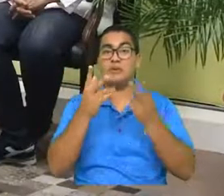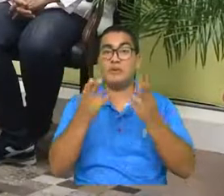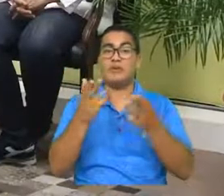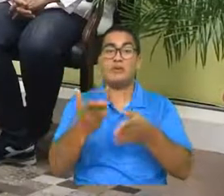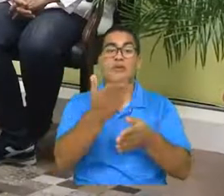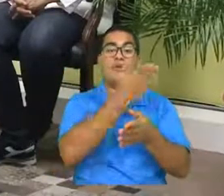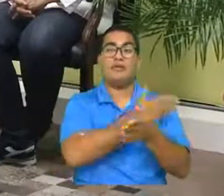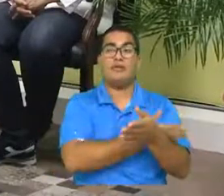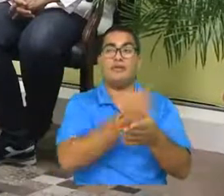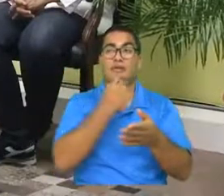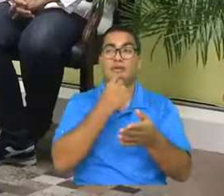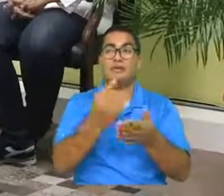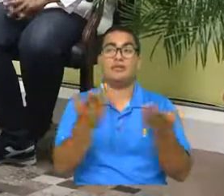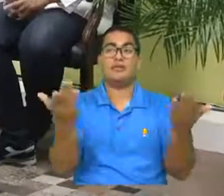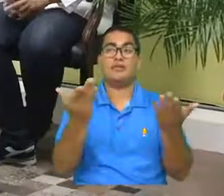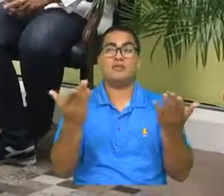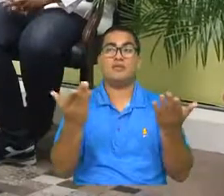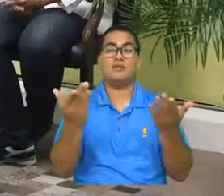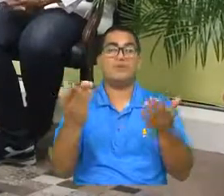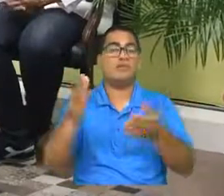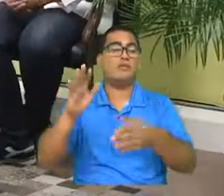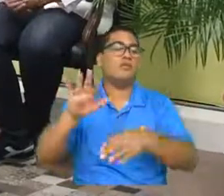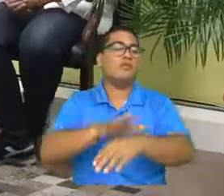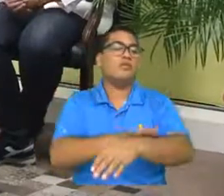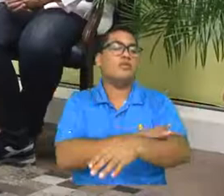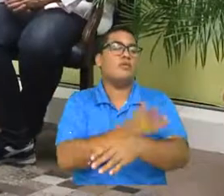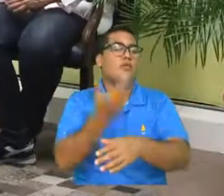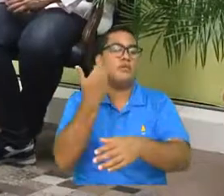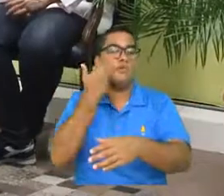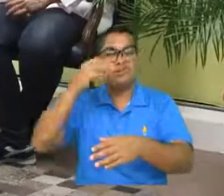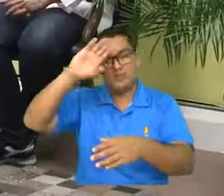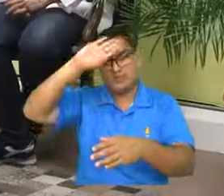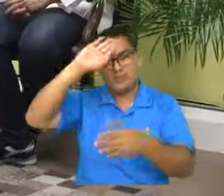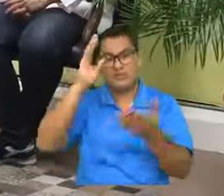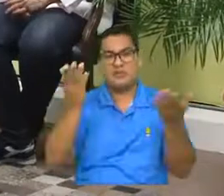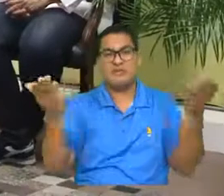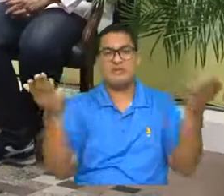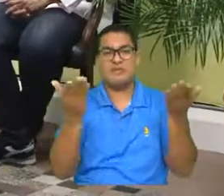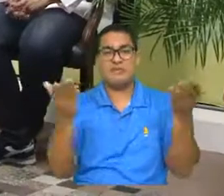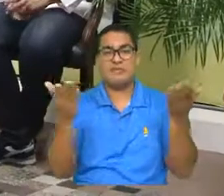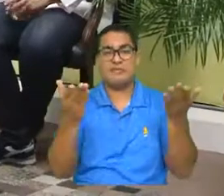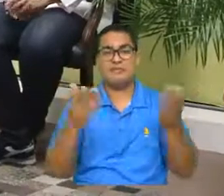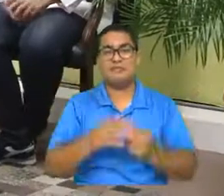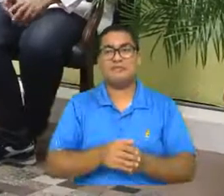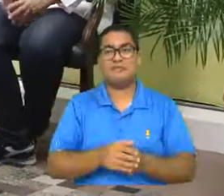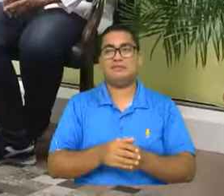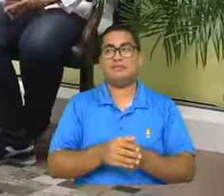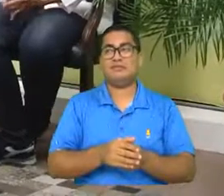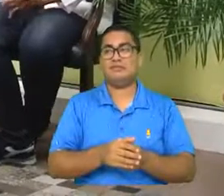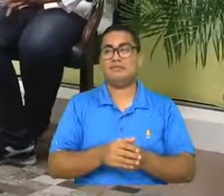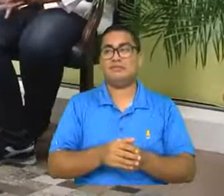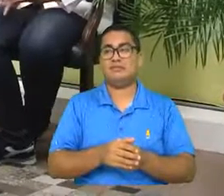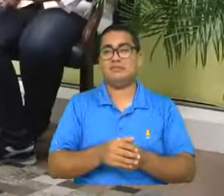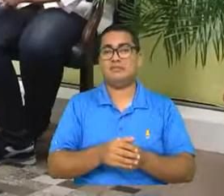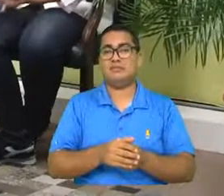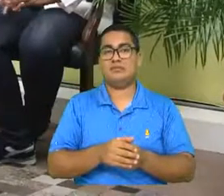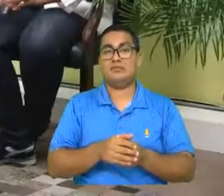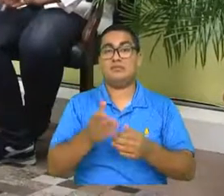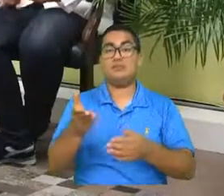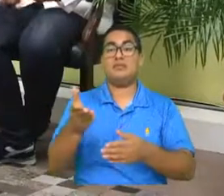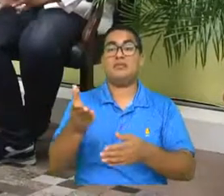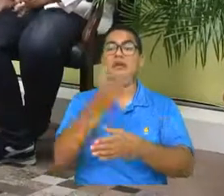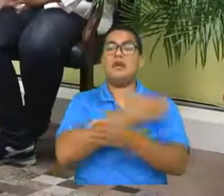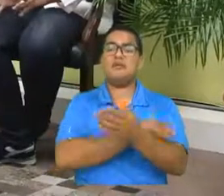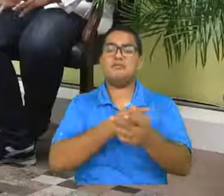doctora, los síntomas. Nuevamente, es importante que nosotros tengamos en mente esos síntomas. Haber estado en un